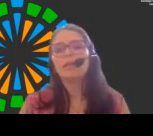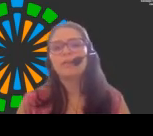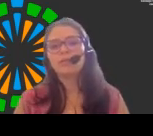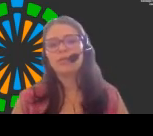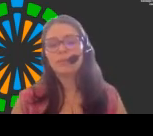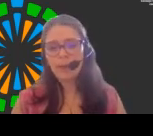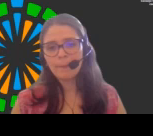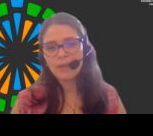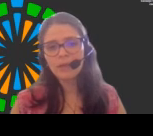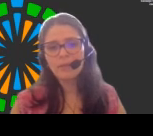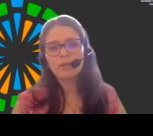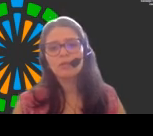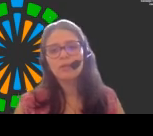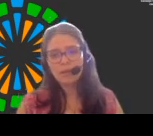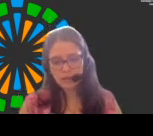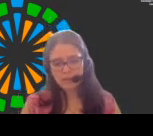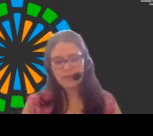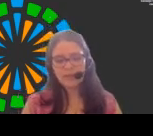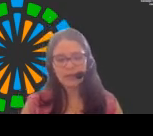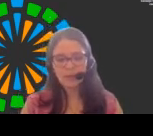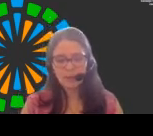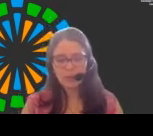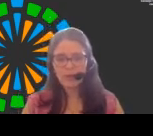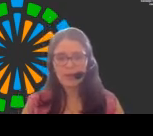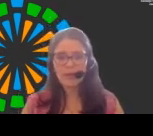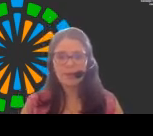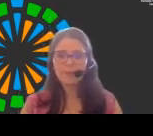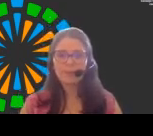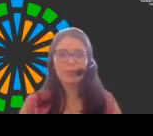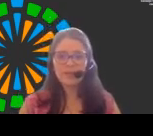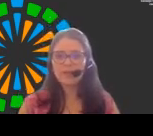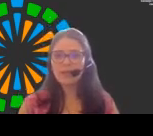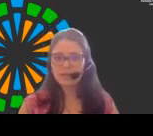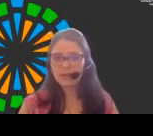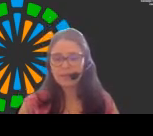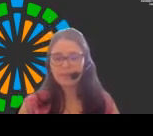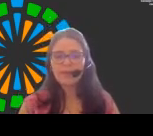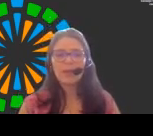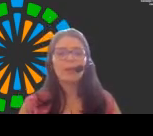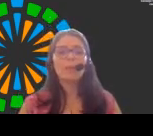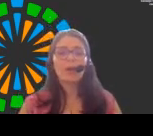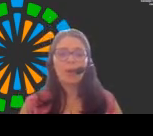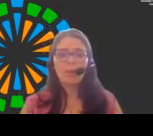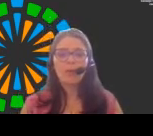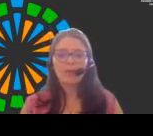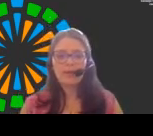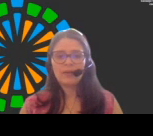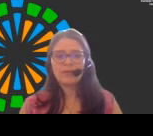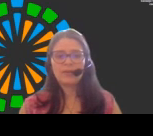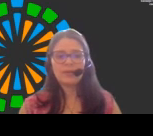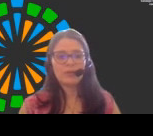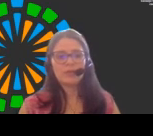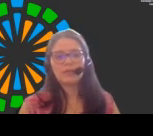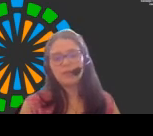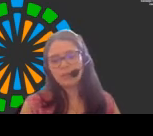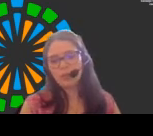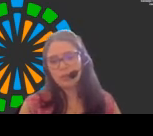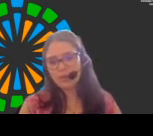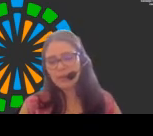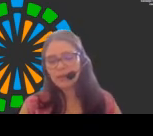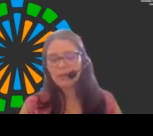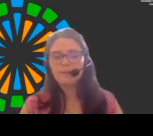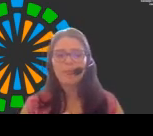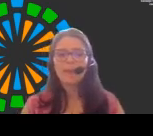También tienen sus emprendimientos y el condt trata un poco de velar por ese bienestar y por el Cómo deben de ser las cosas